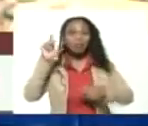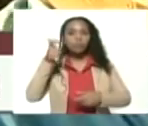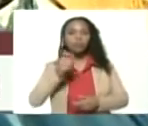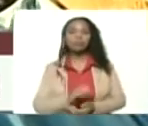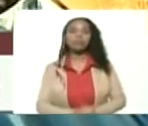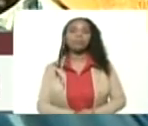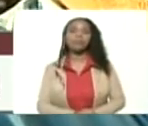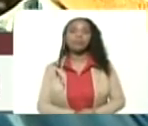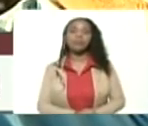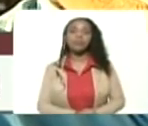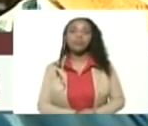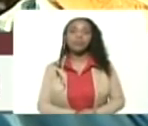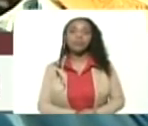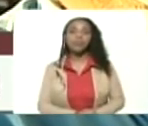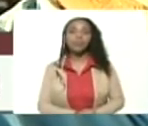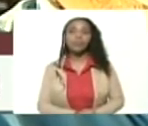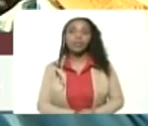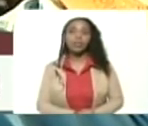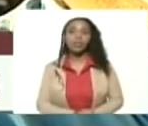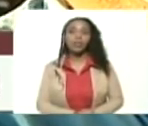Ese da Silva de Portugal, ¿verdad?